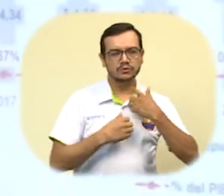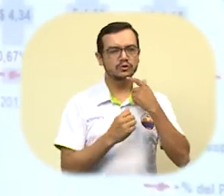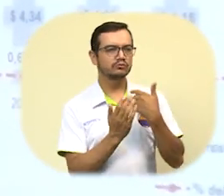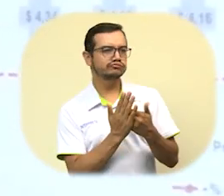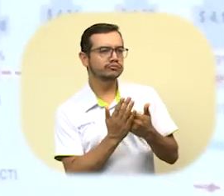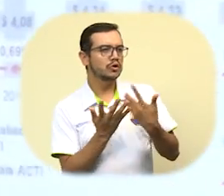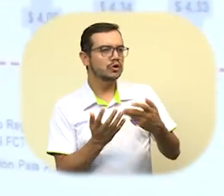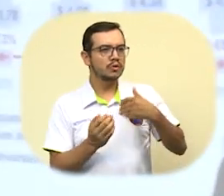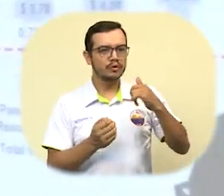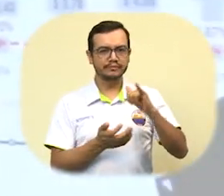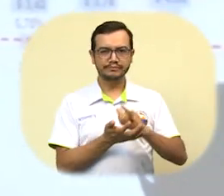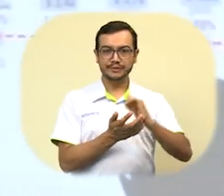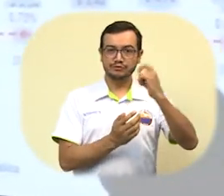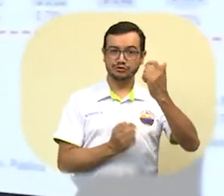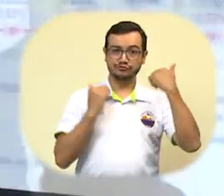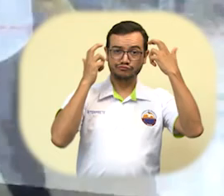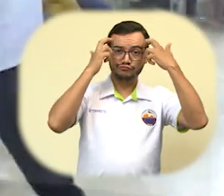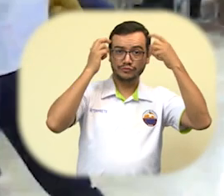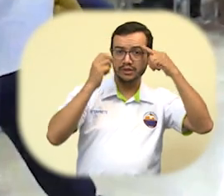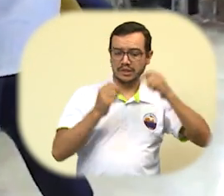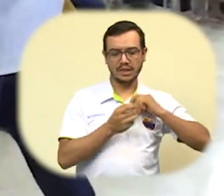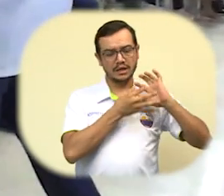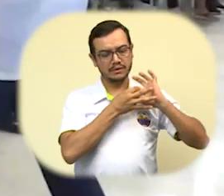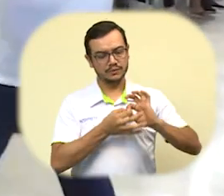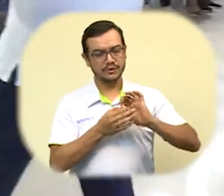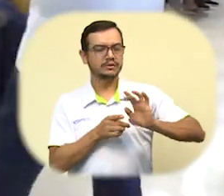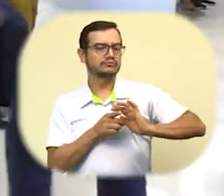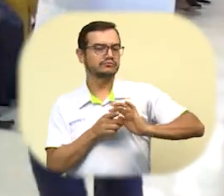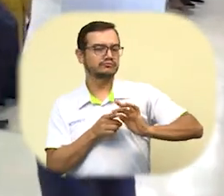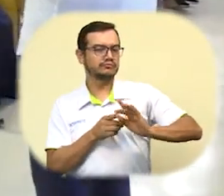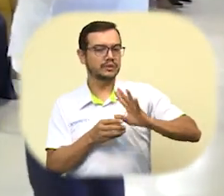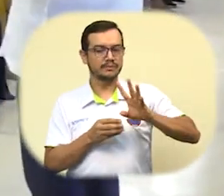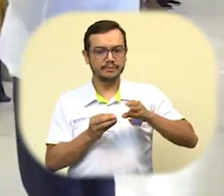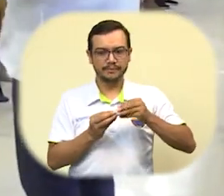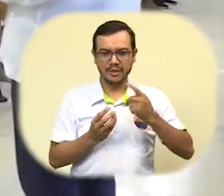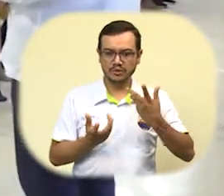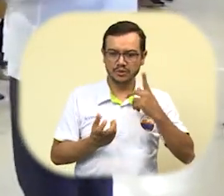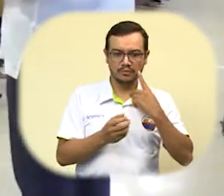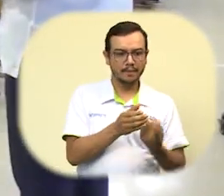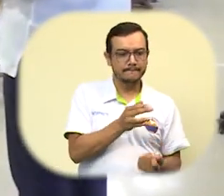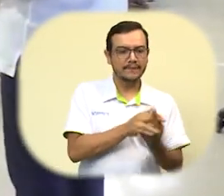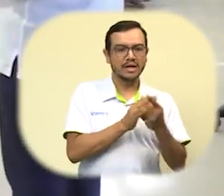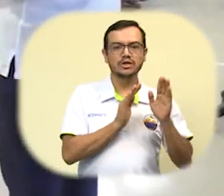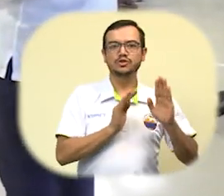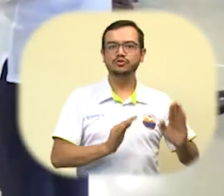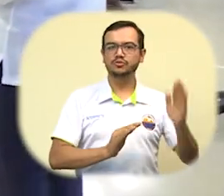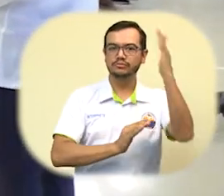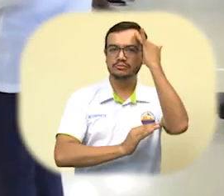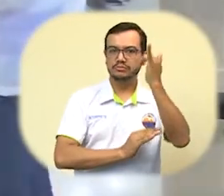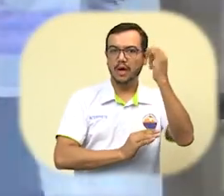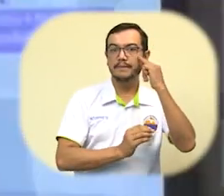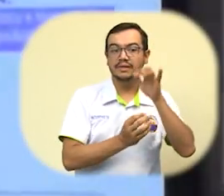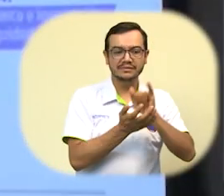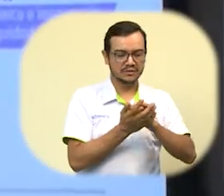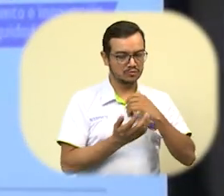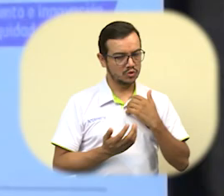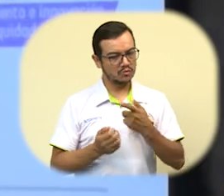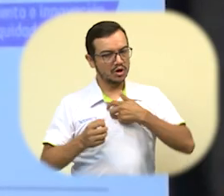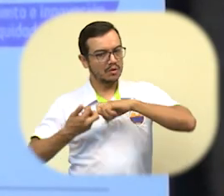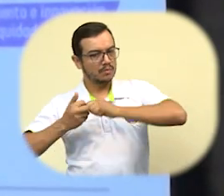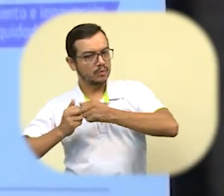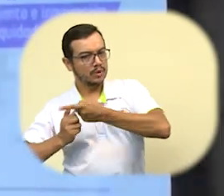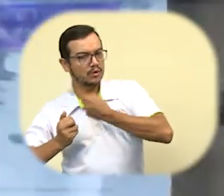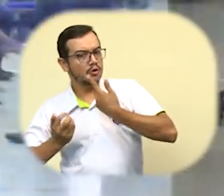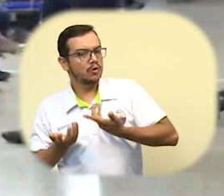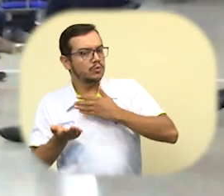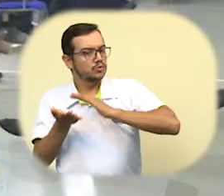y oportunidades sobre la aplicación de los conocimientos e investigaciones generadas desde la academia, con el propósito de